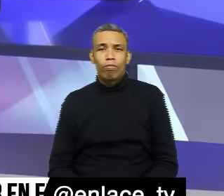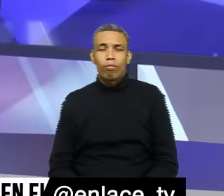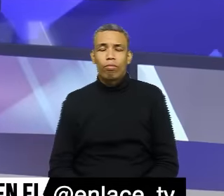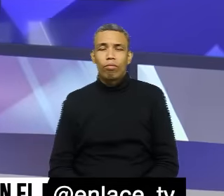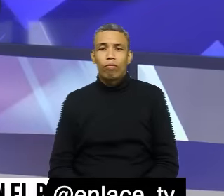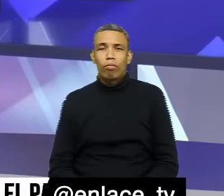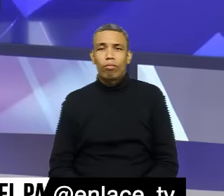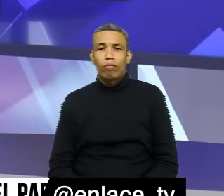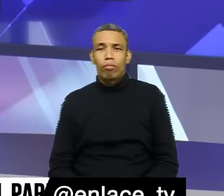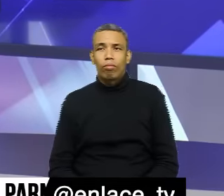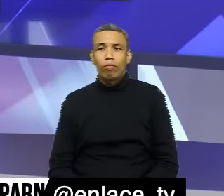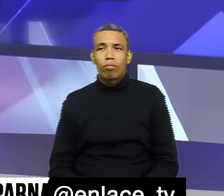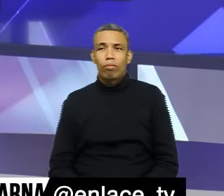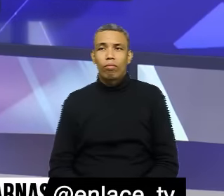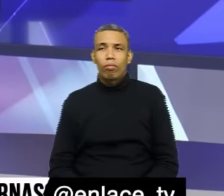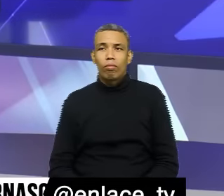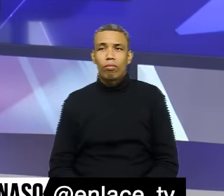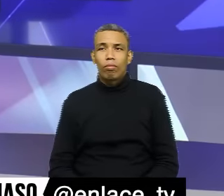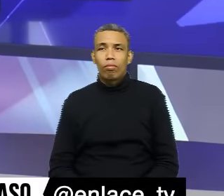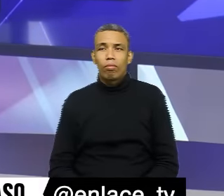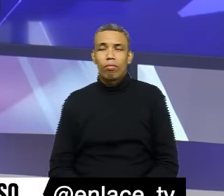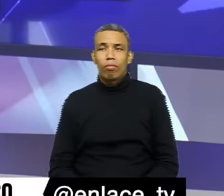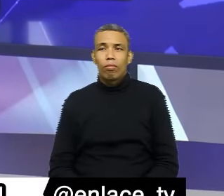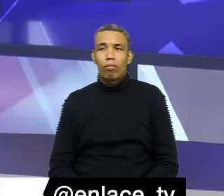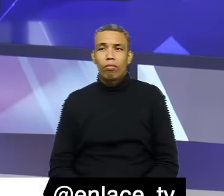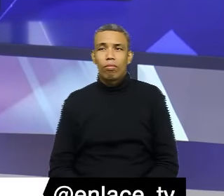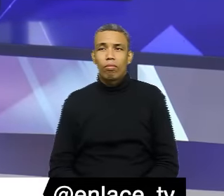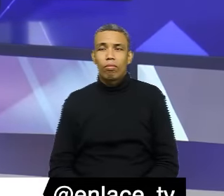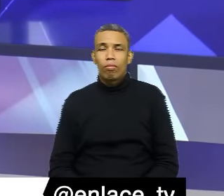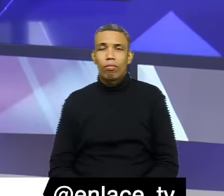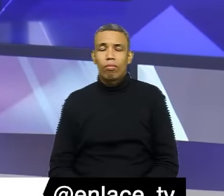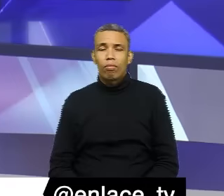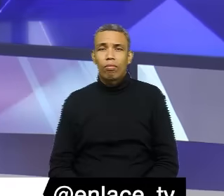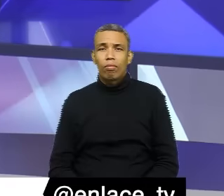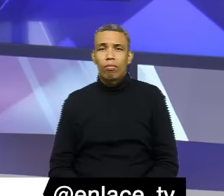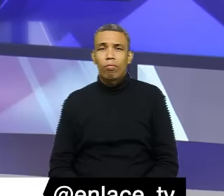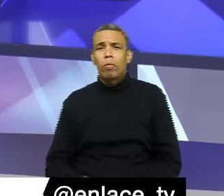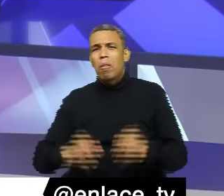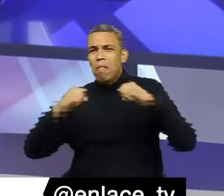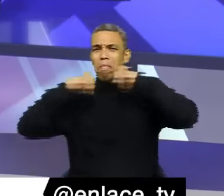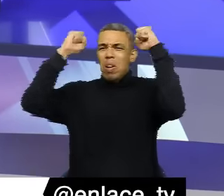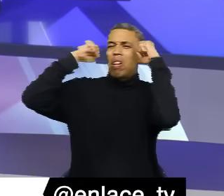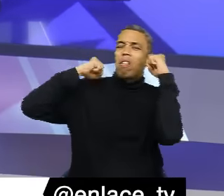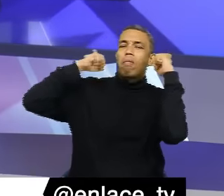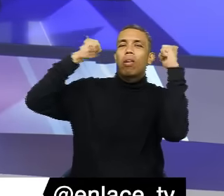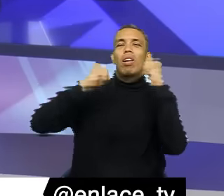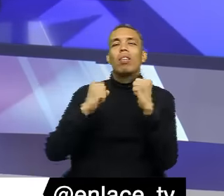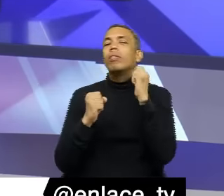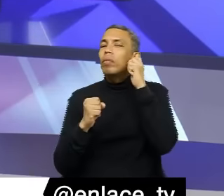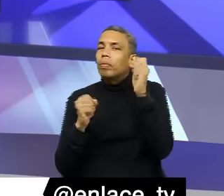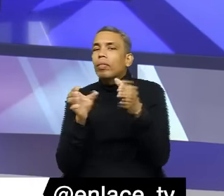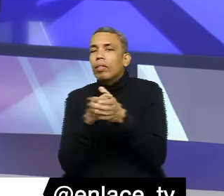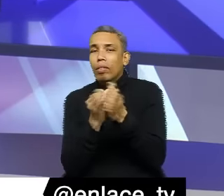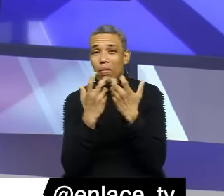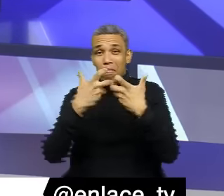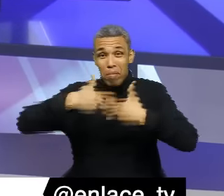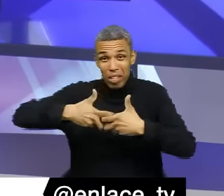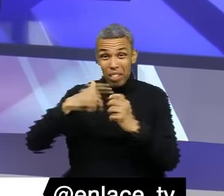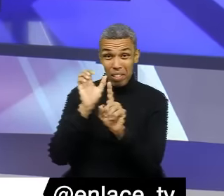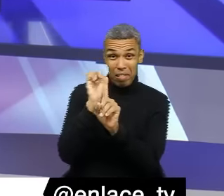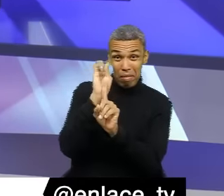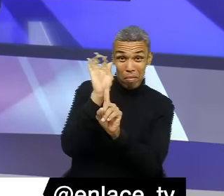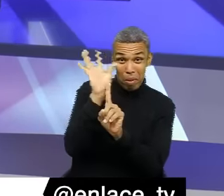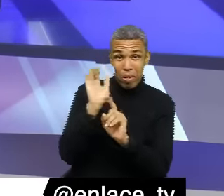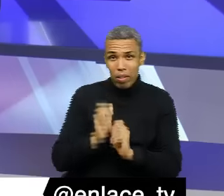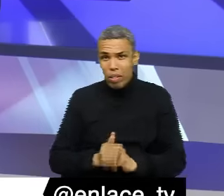Con nuestra información del día, de nuevo se han registrado durante la mañana de hoy protestas de sindicatos de fertilizantes colombianos, quienes exigen el pago de su